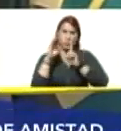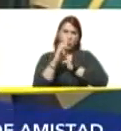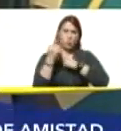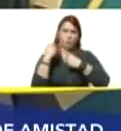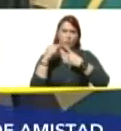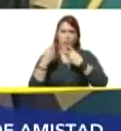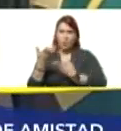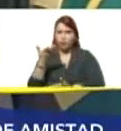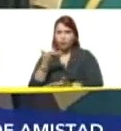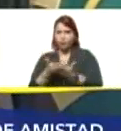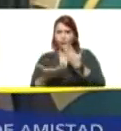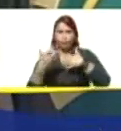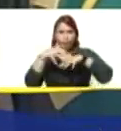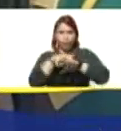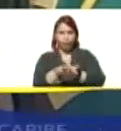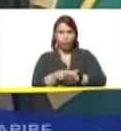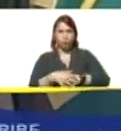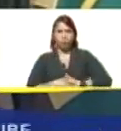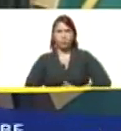plurinacional